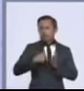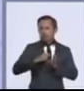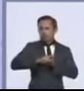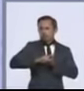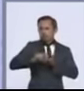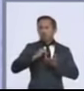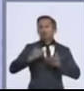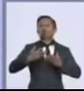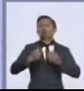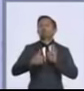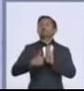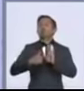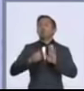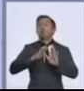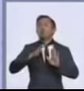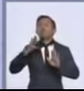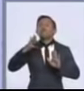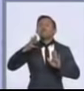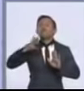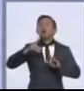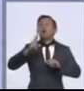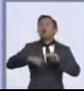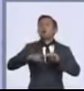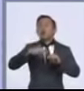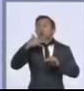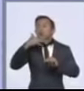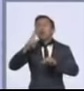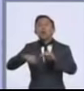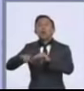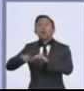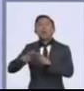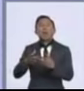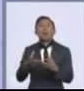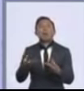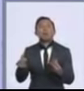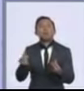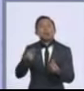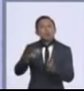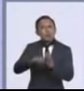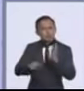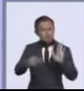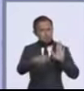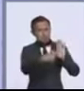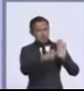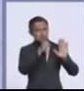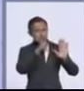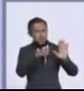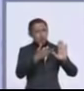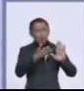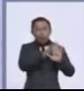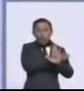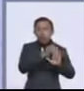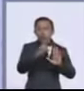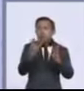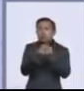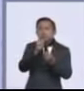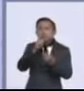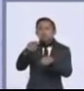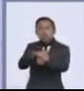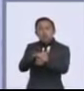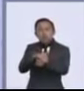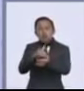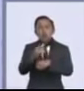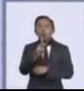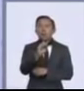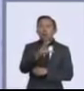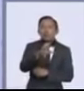corrupción. Pero acuérdense, esto lo conoce todo el mundo, cuando fue jefe de gobierno, sus más cercanos colaboradores, Ponce, Bejarán y Unas,